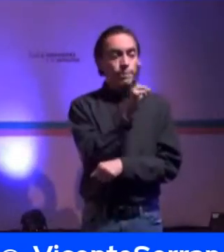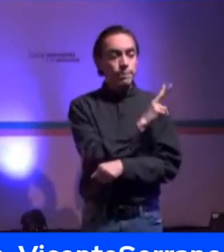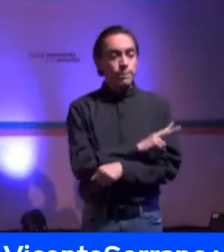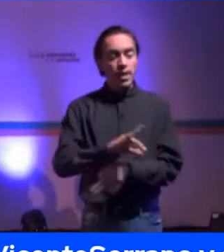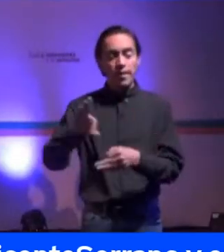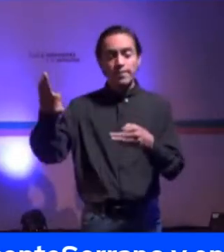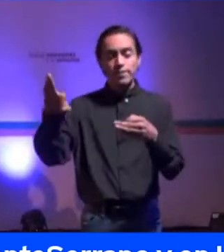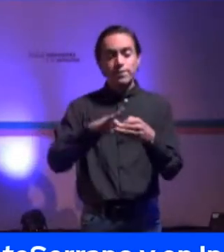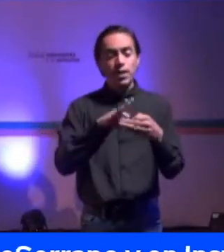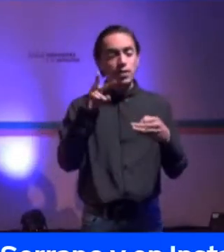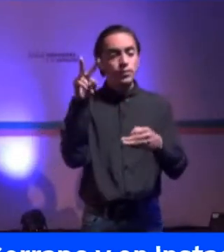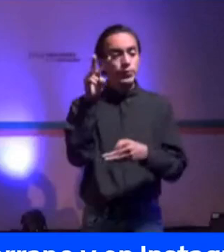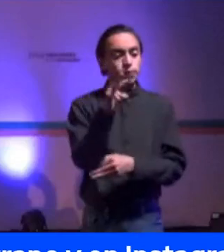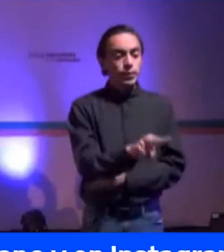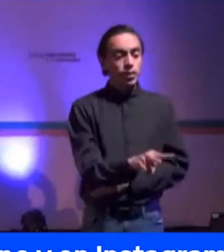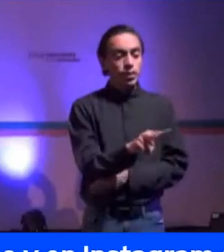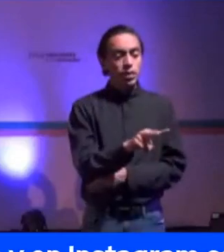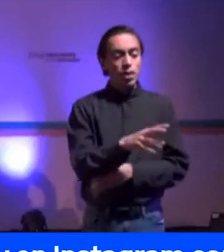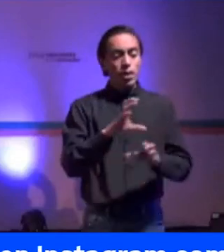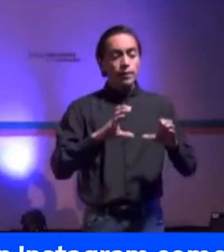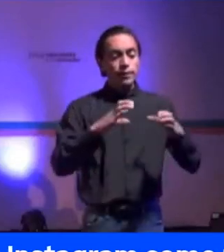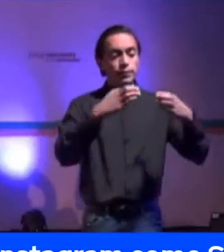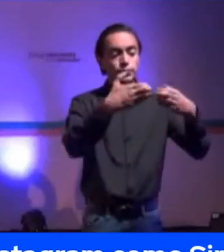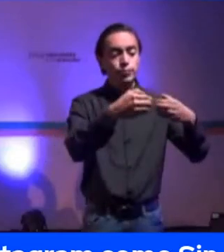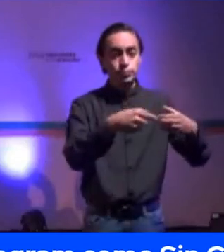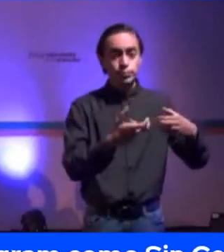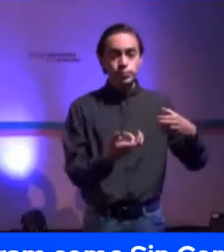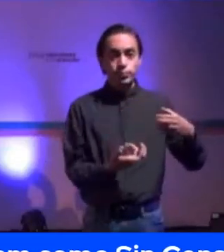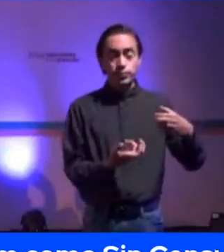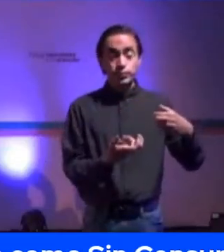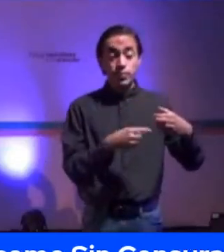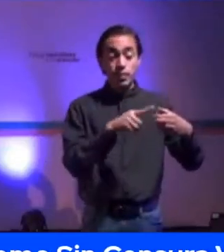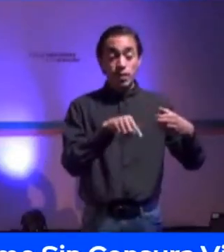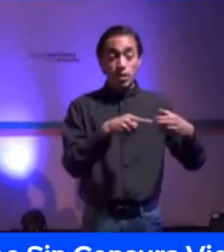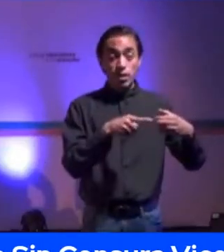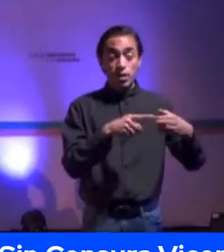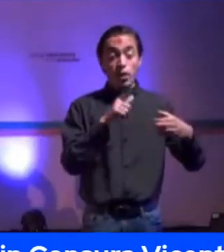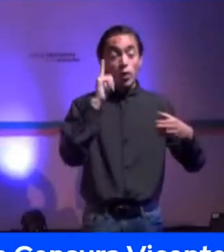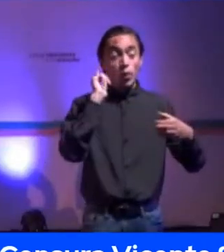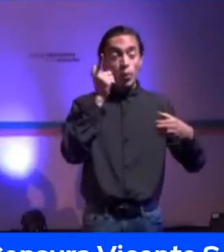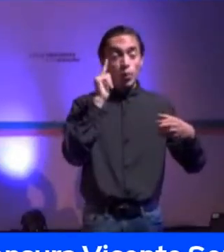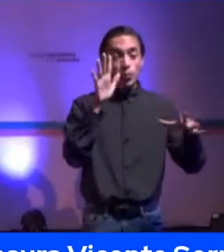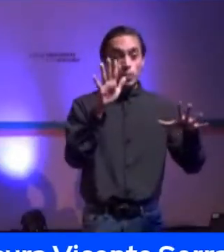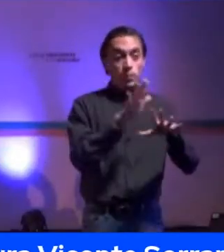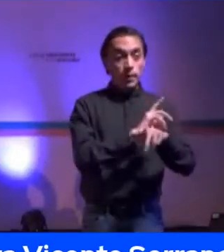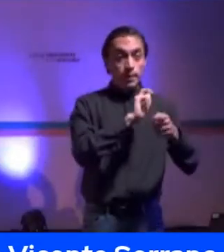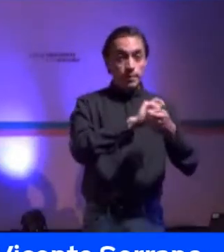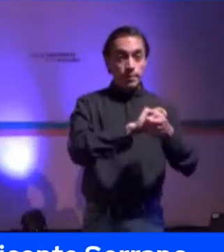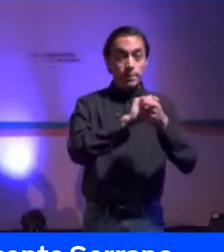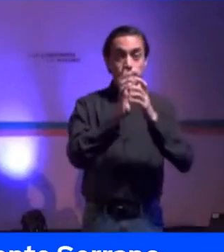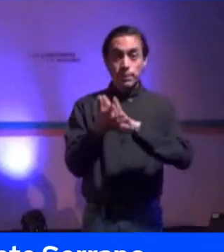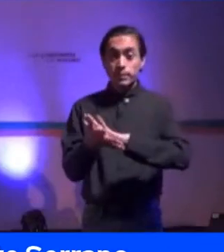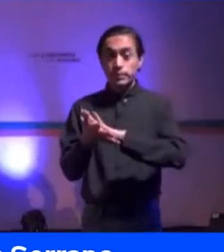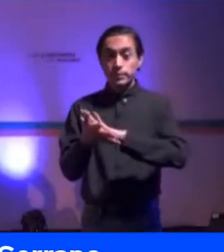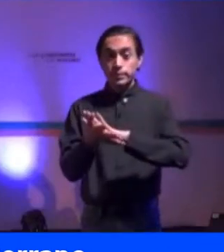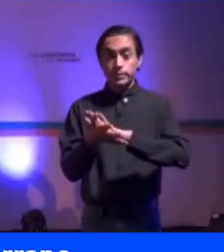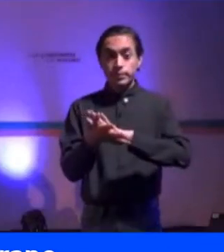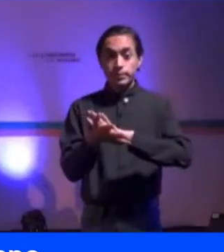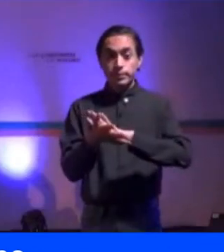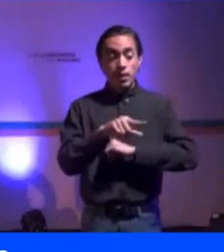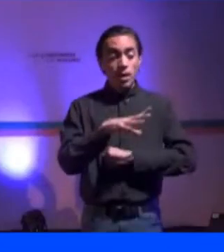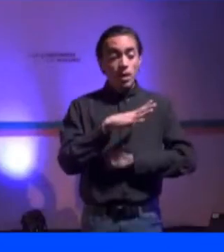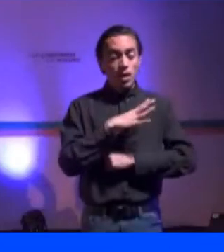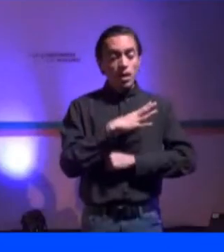cerca las comunidades que esperemos se transformen. Mientras